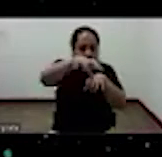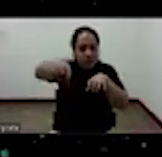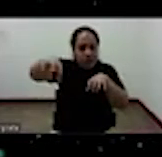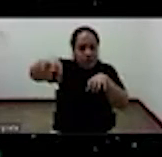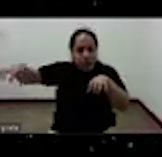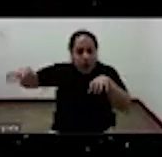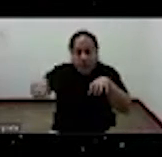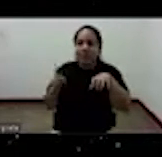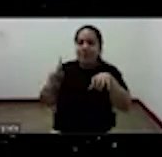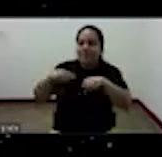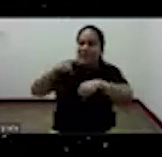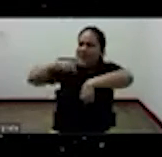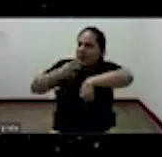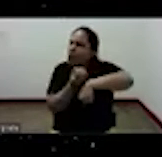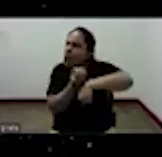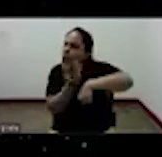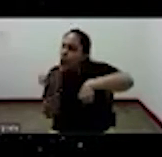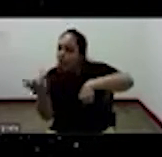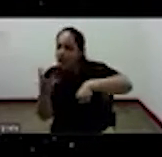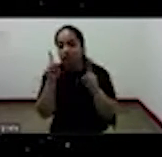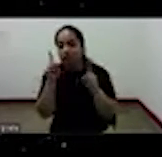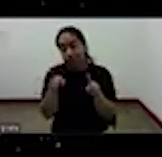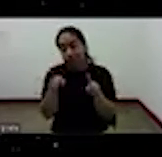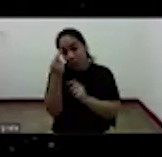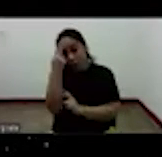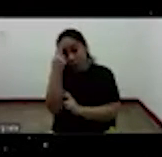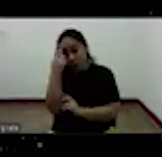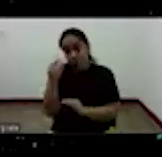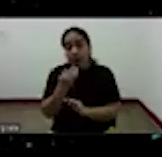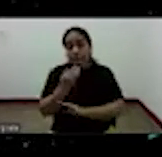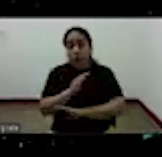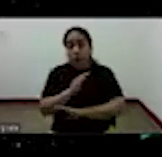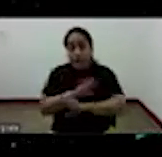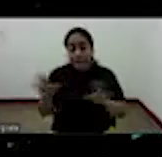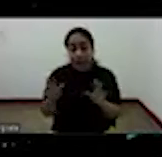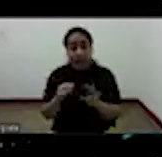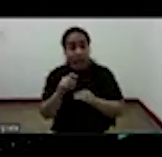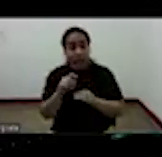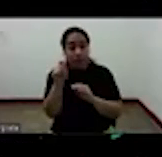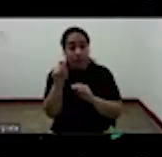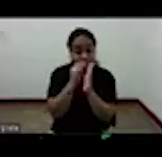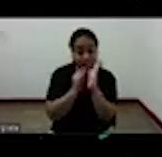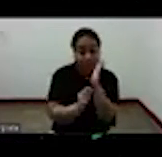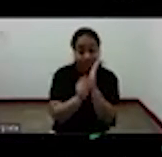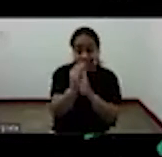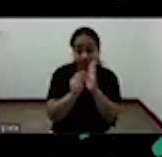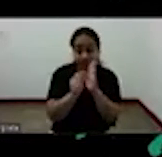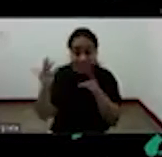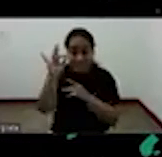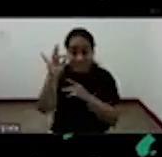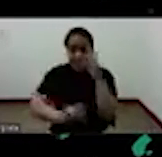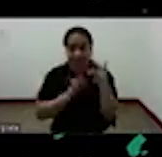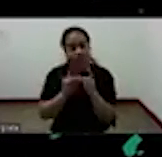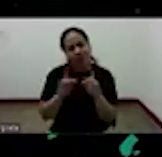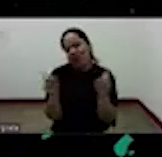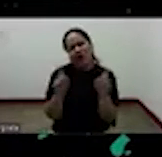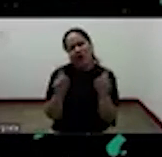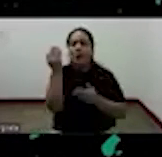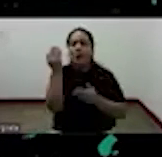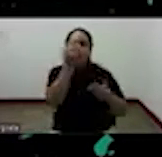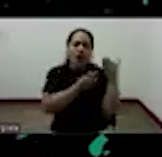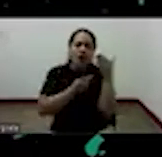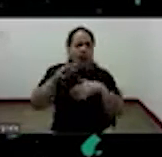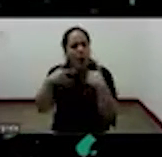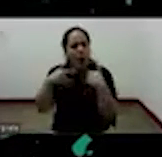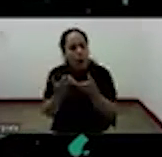los tiempos. Obviamente esto jamás funciona con precisión, simplemente es como una pequeña estructura de operación,